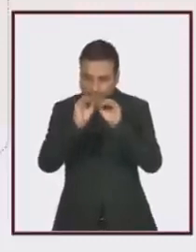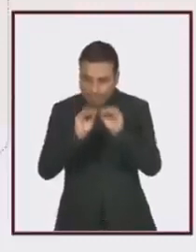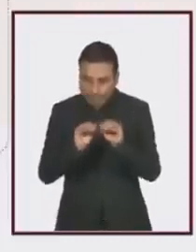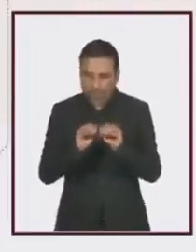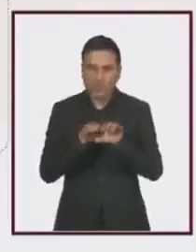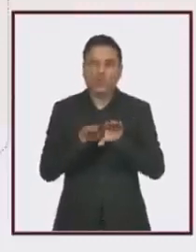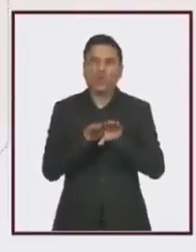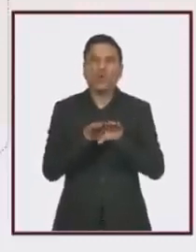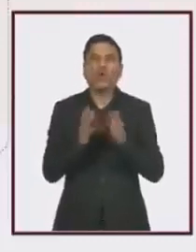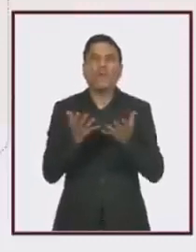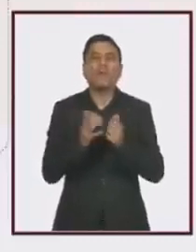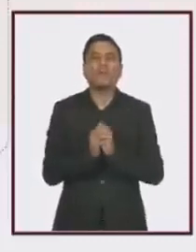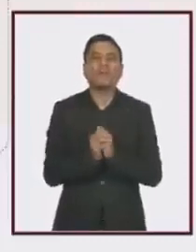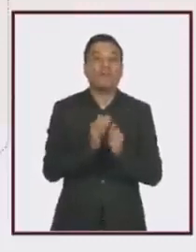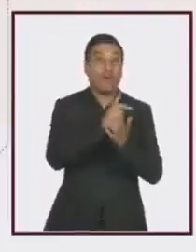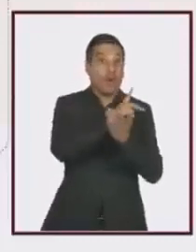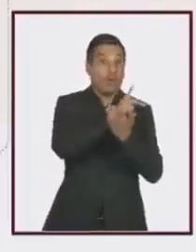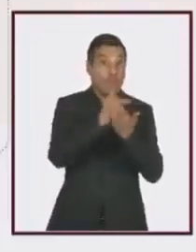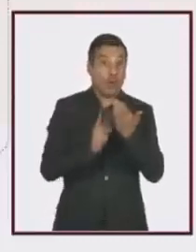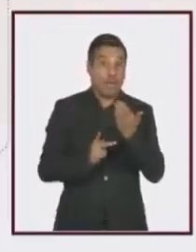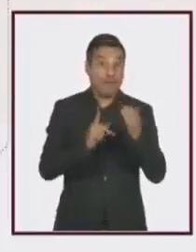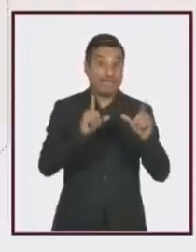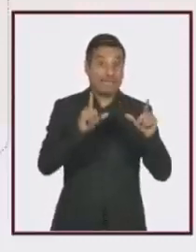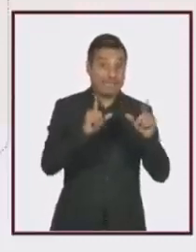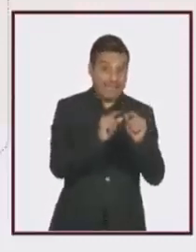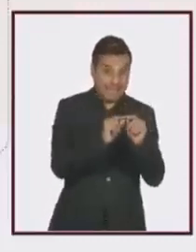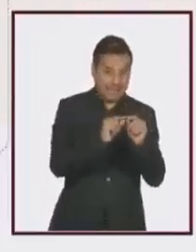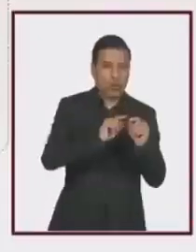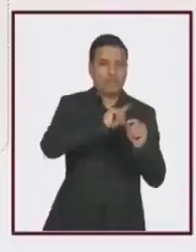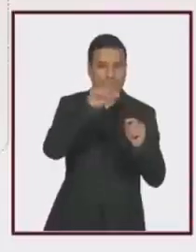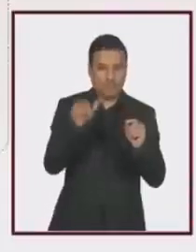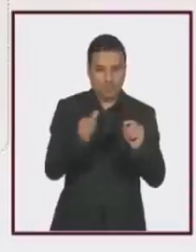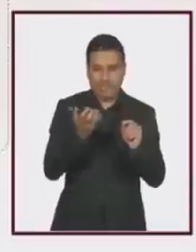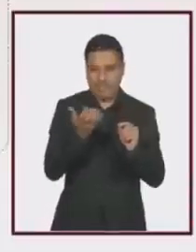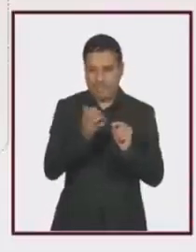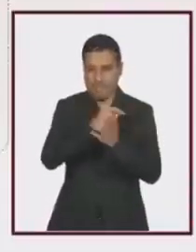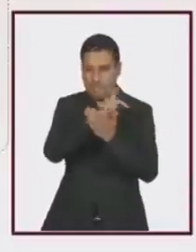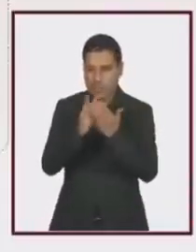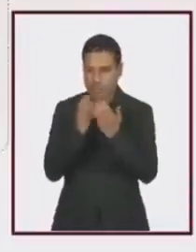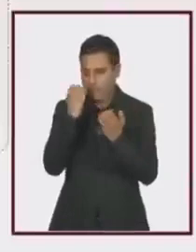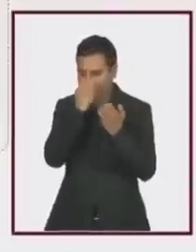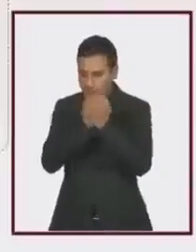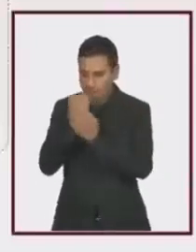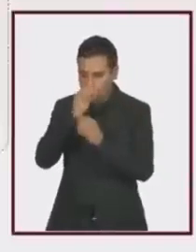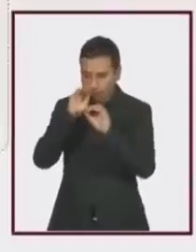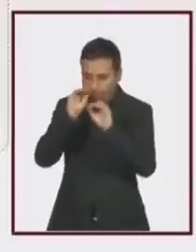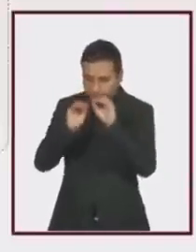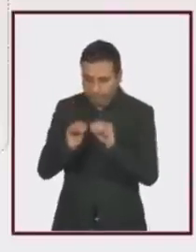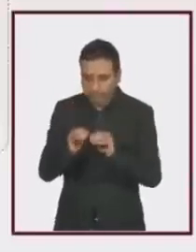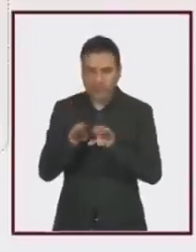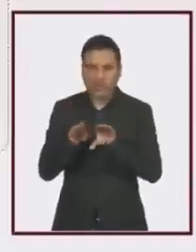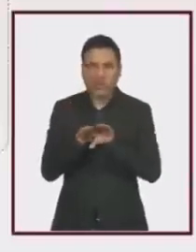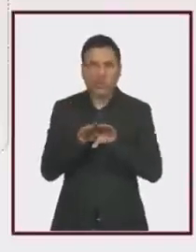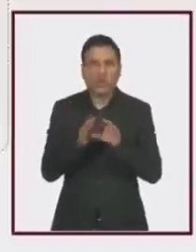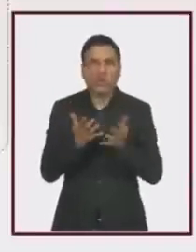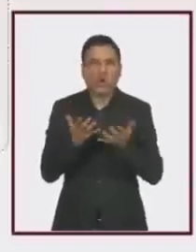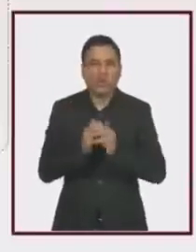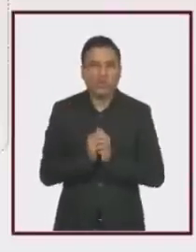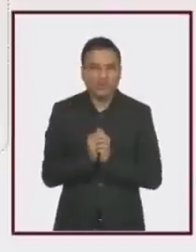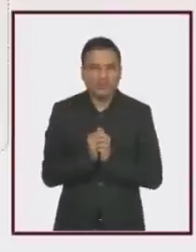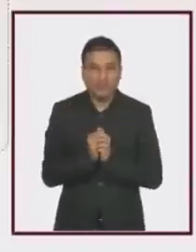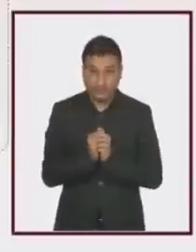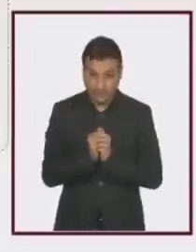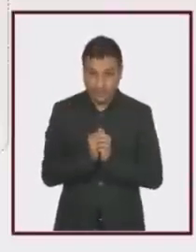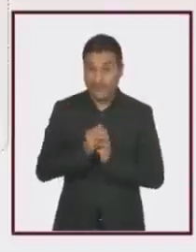a construir el programa analítico que se les ha señalado que deben de estar construyendo en los consejos